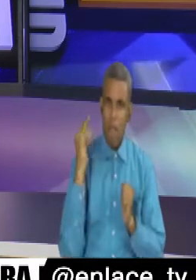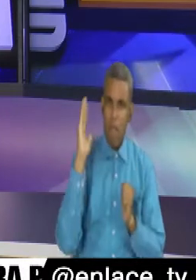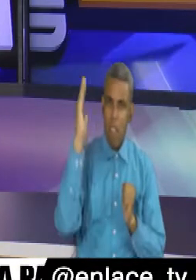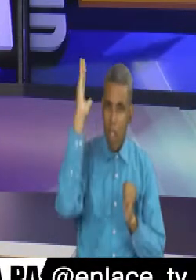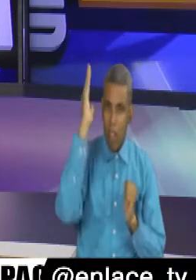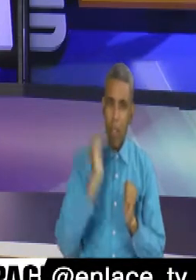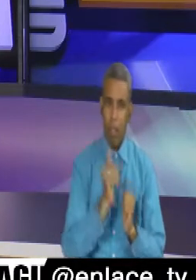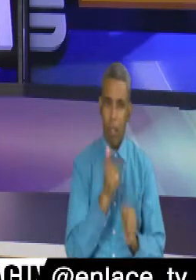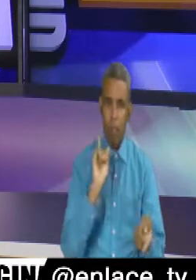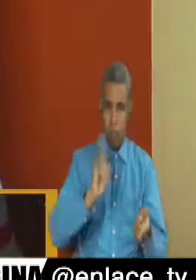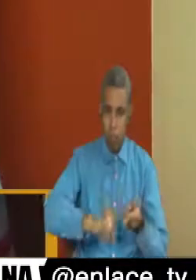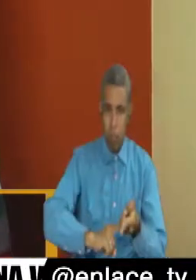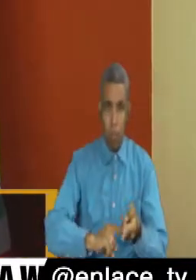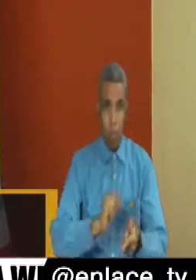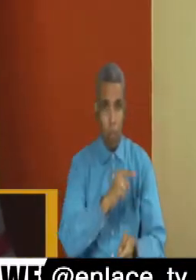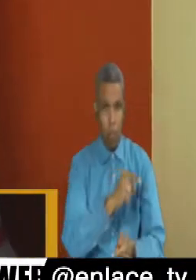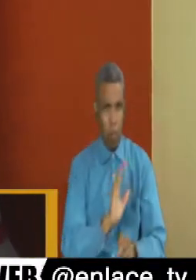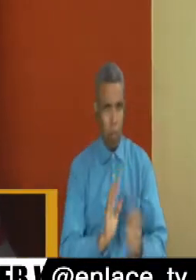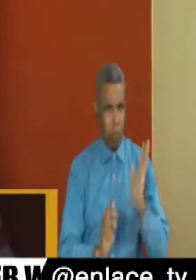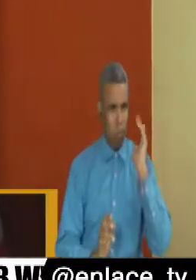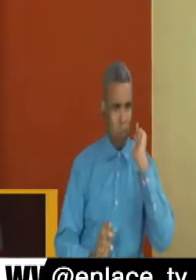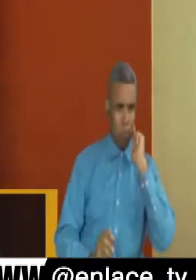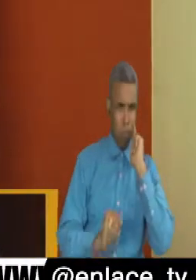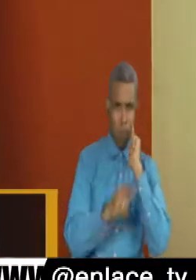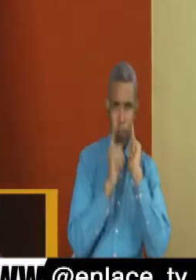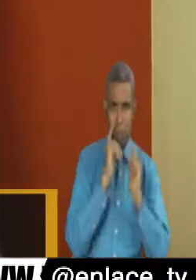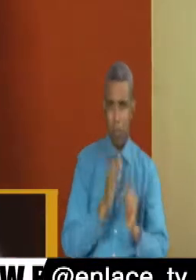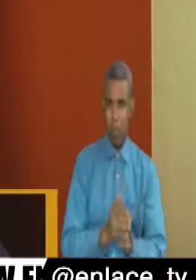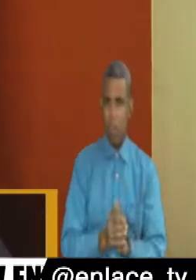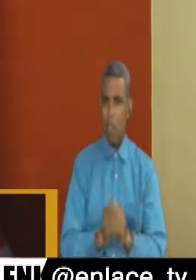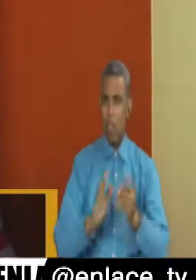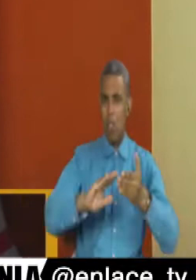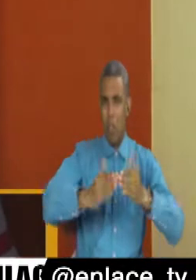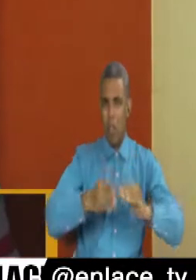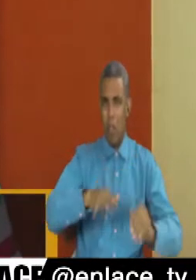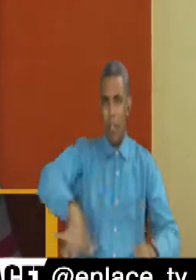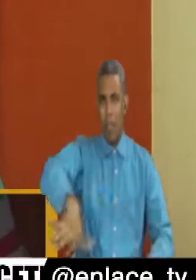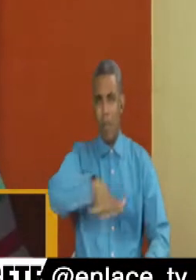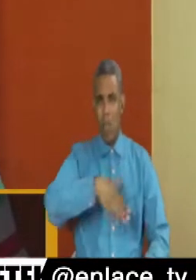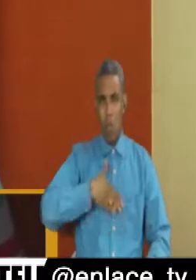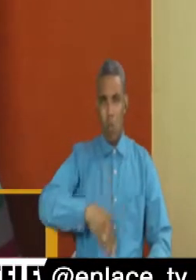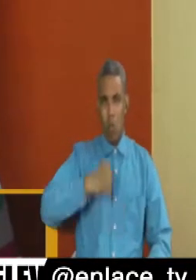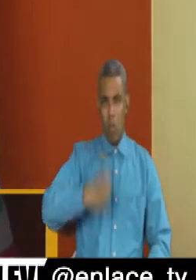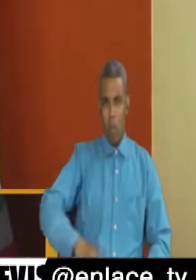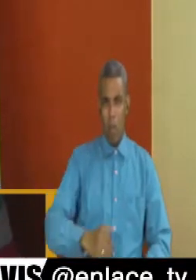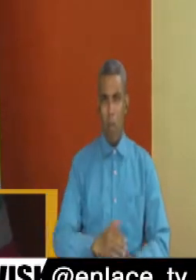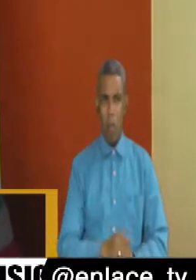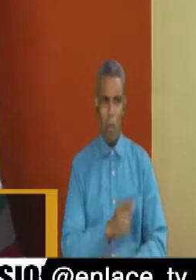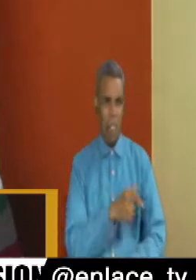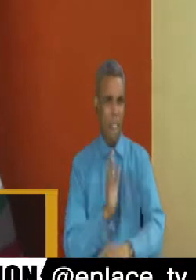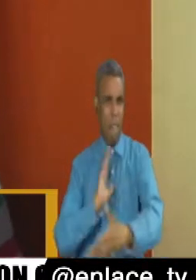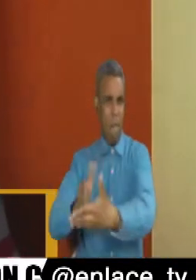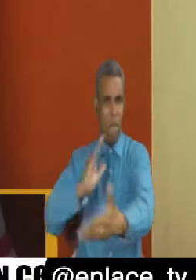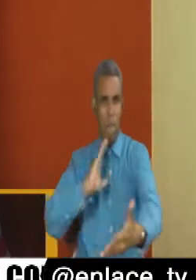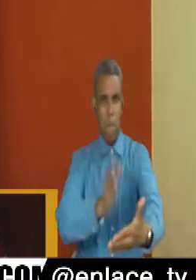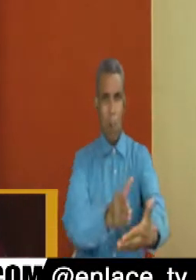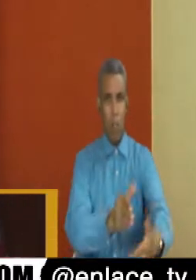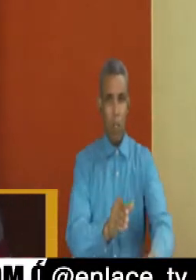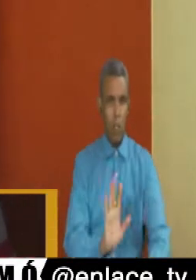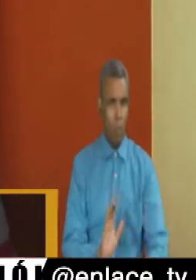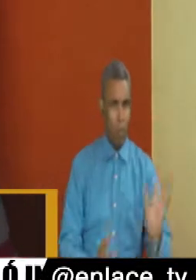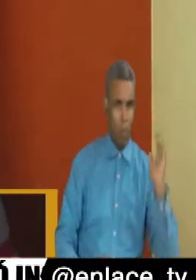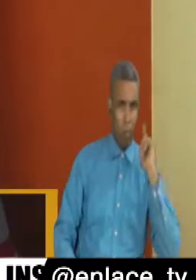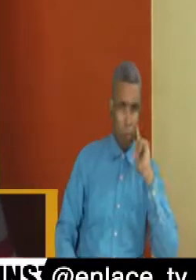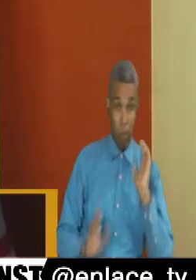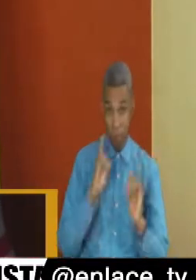Bolívar. Pues de acuerdo a la información que hay por parte de las comunidades campesinas y pues que allí hacen presencia en